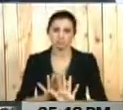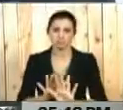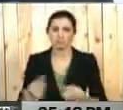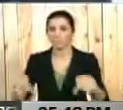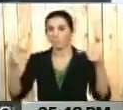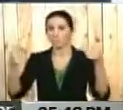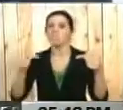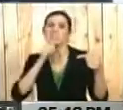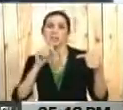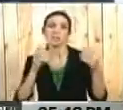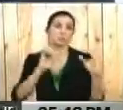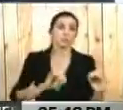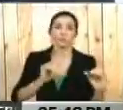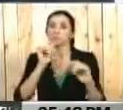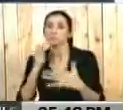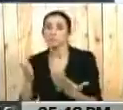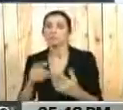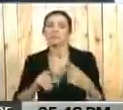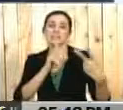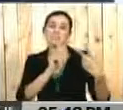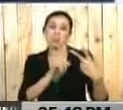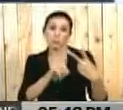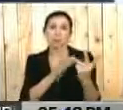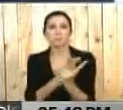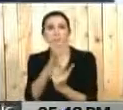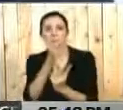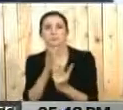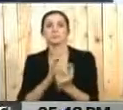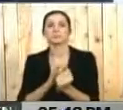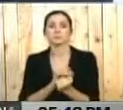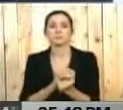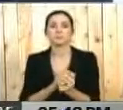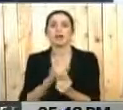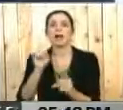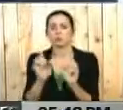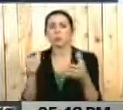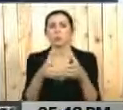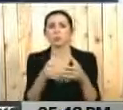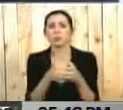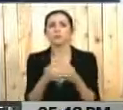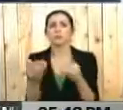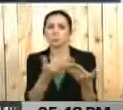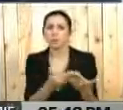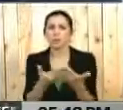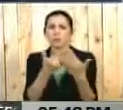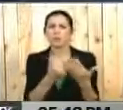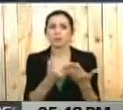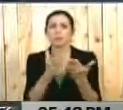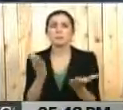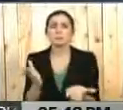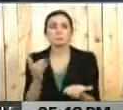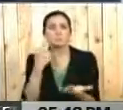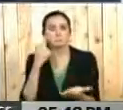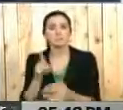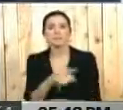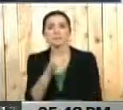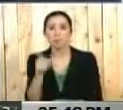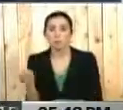opción es fuerte, pero se está estudiando, sé que hay sectores que lo están estudiando, es la aplicabilidad del